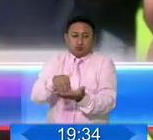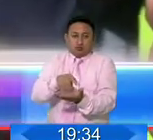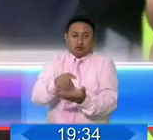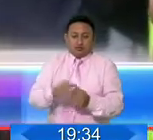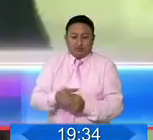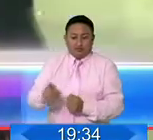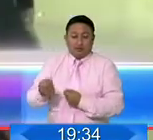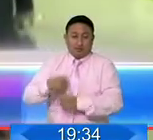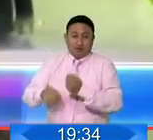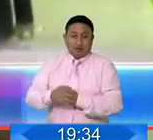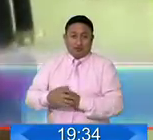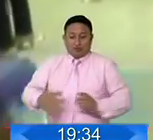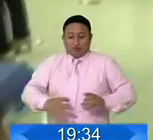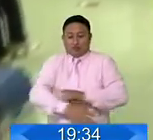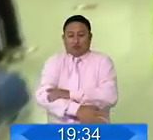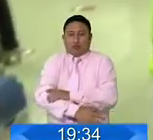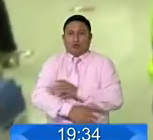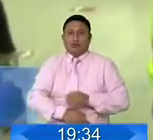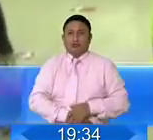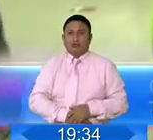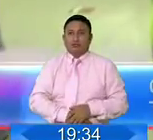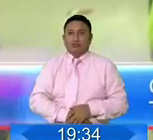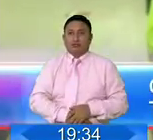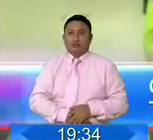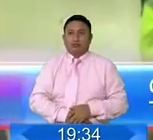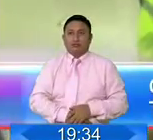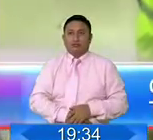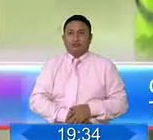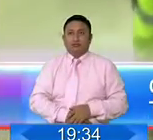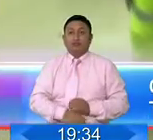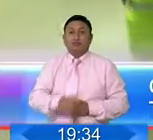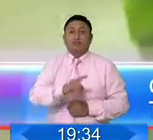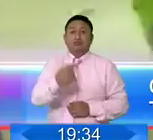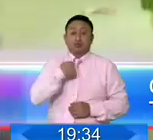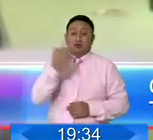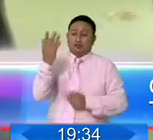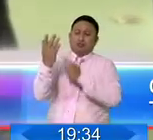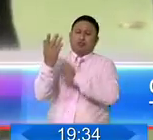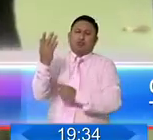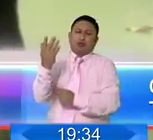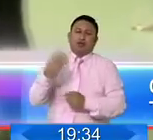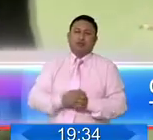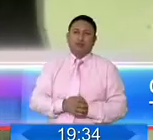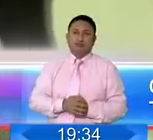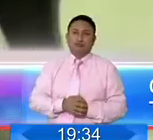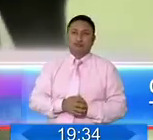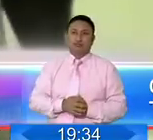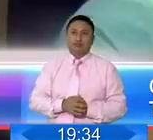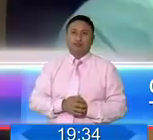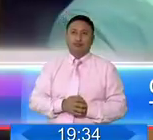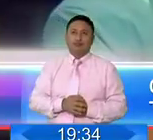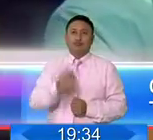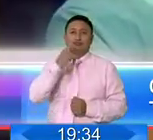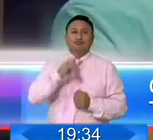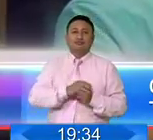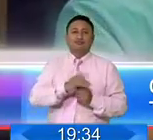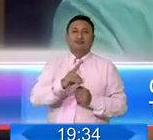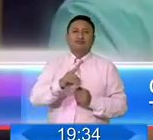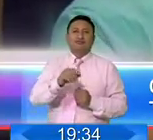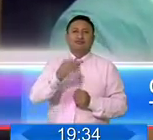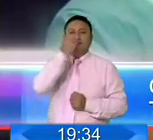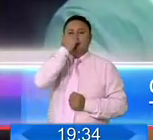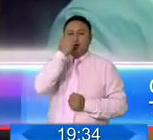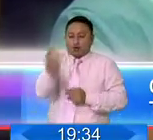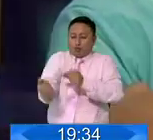que expendía, pintado con rojo en yeso y aducía que tenía unos cortes de la mano. Se había echado sangre de drago como aparentar